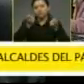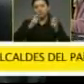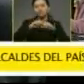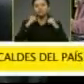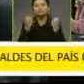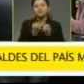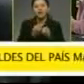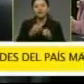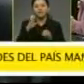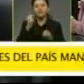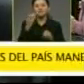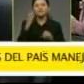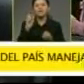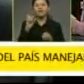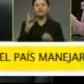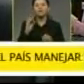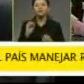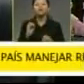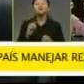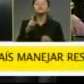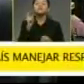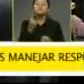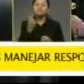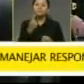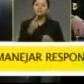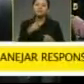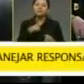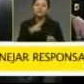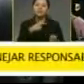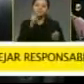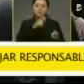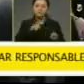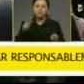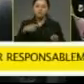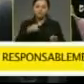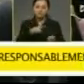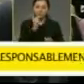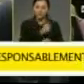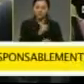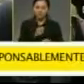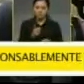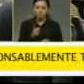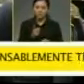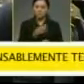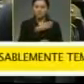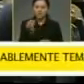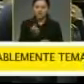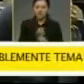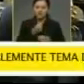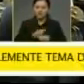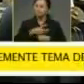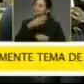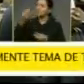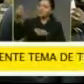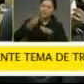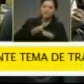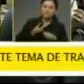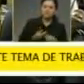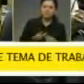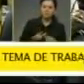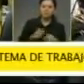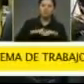del Estado. Significa simplemente que las personas somos las que juzgamos lo que hacemos y lo que recibimos